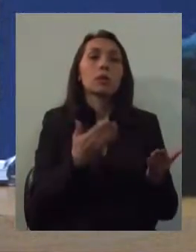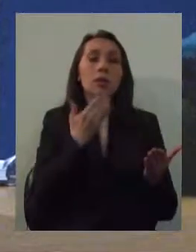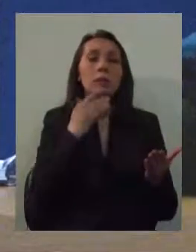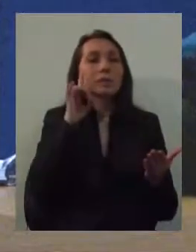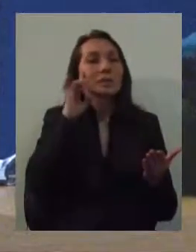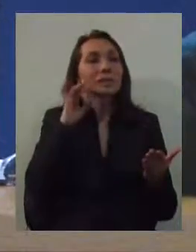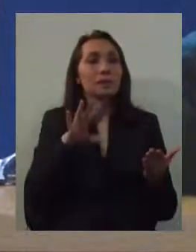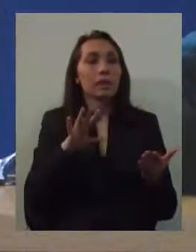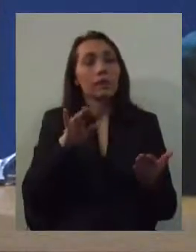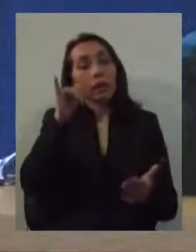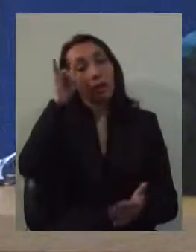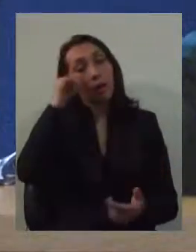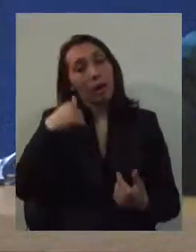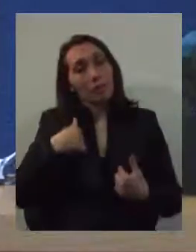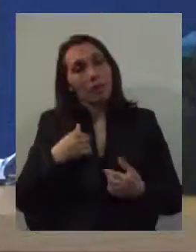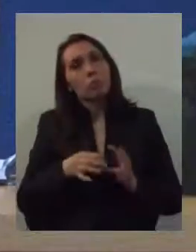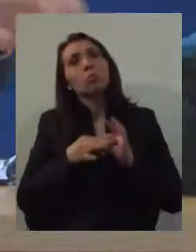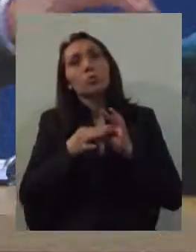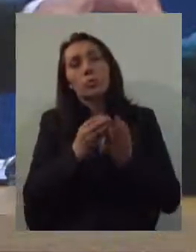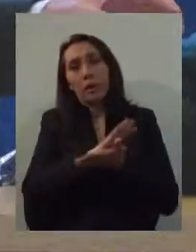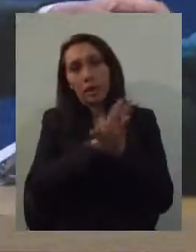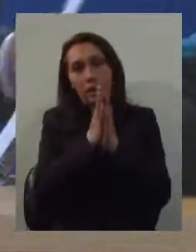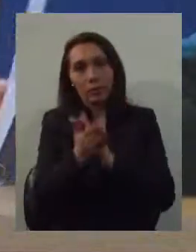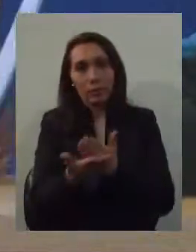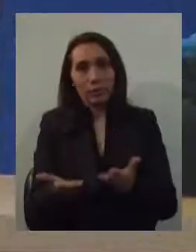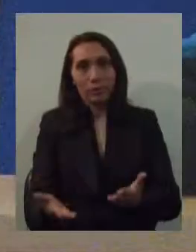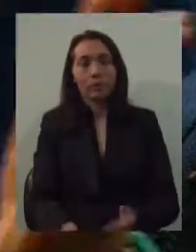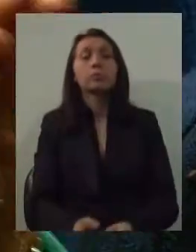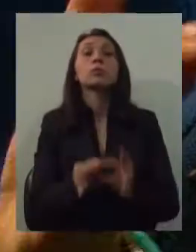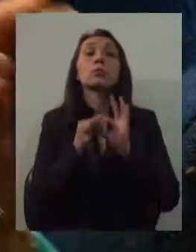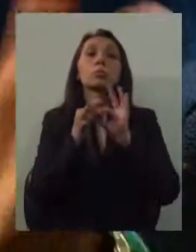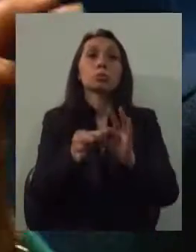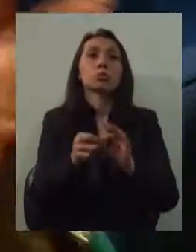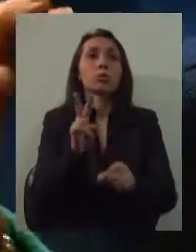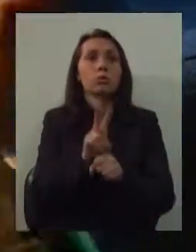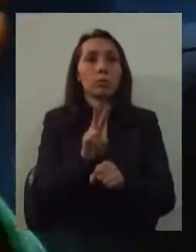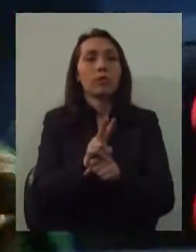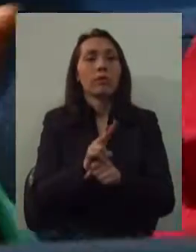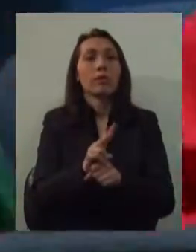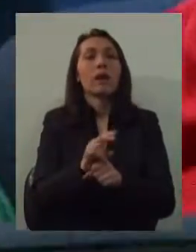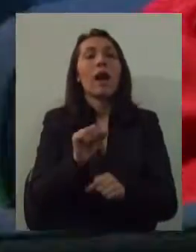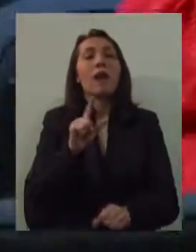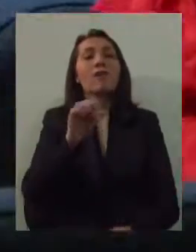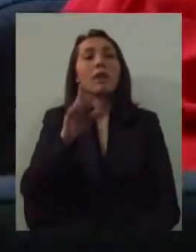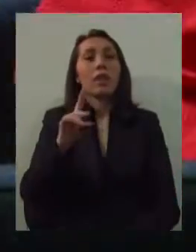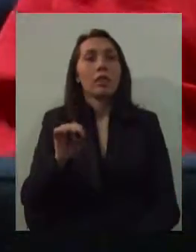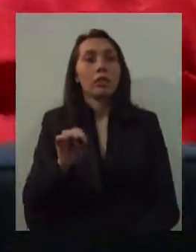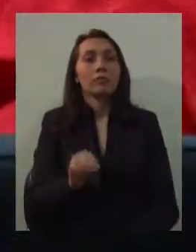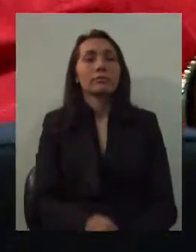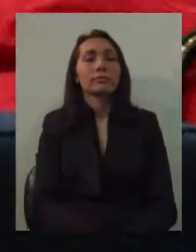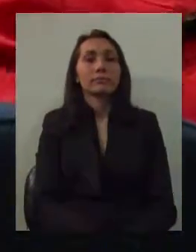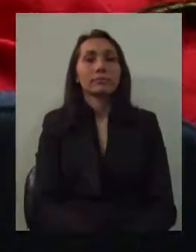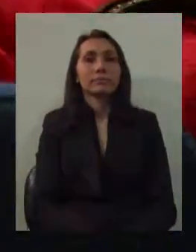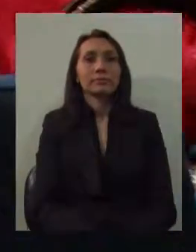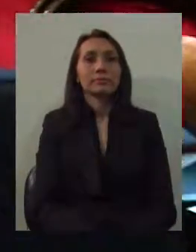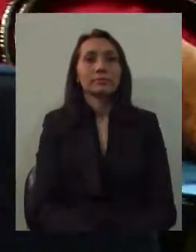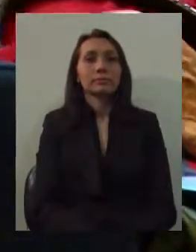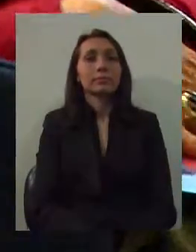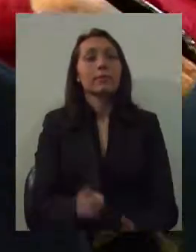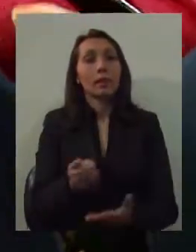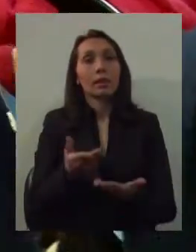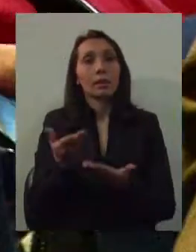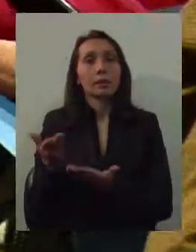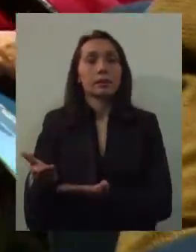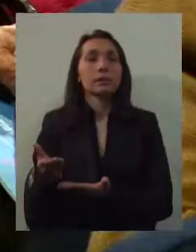sabrá perdonar. Muchísimas gracias a todos. Muchas gracias, profesor Alfredo Mario Soto. Y dejo la